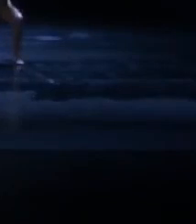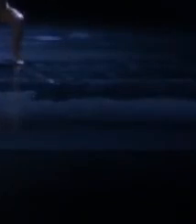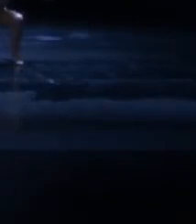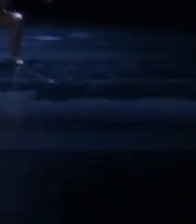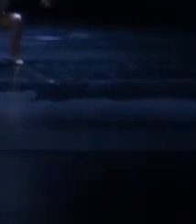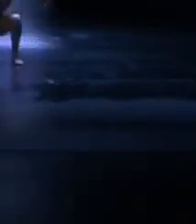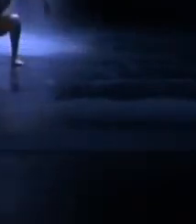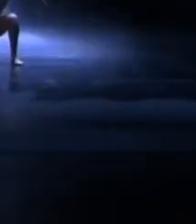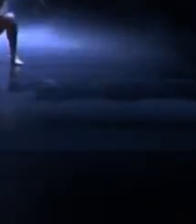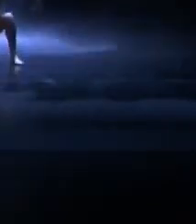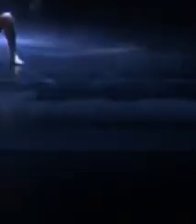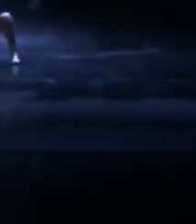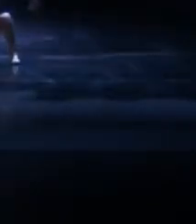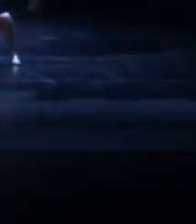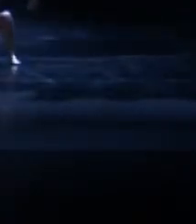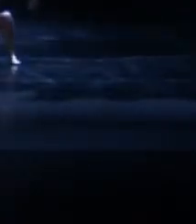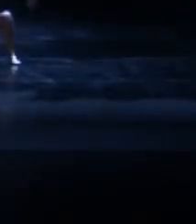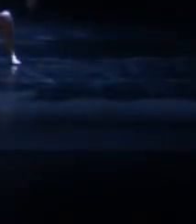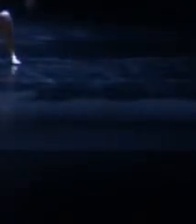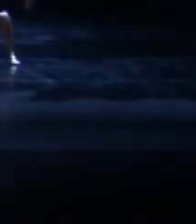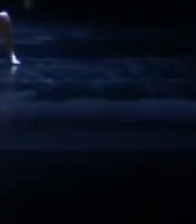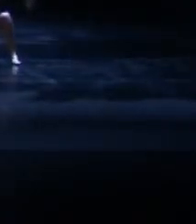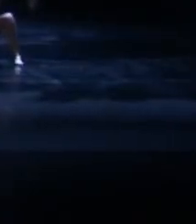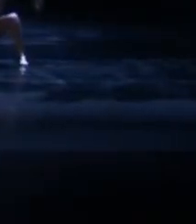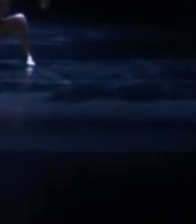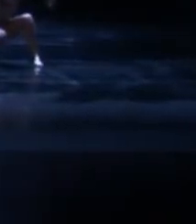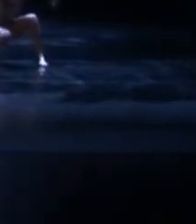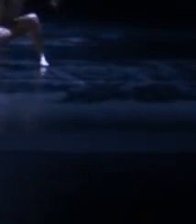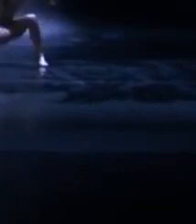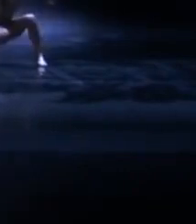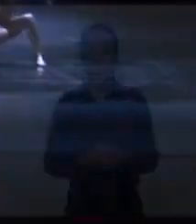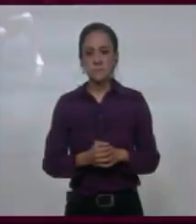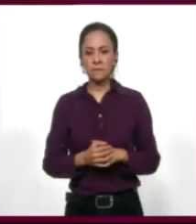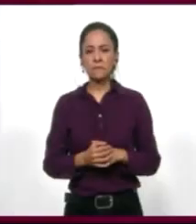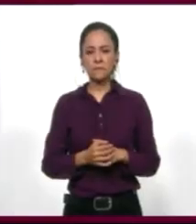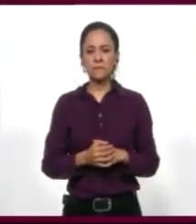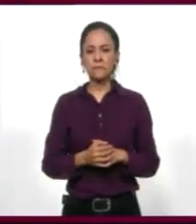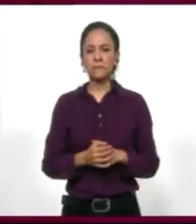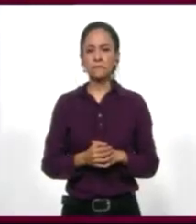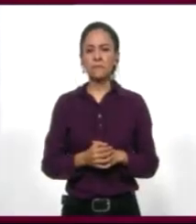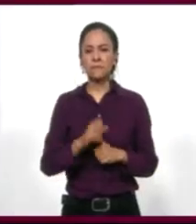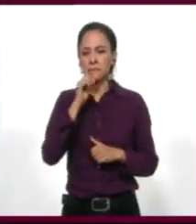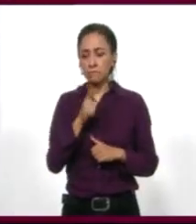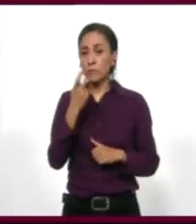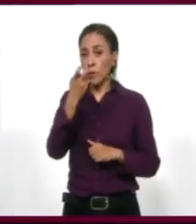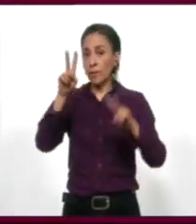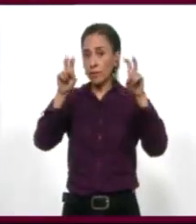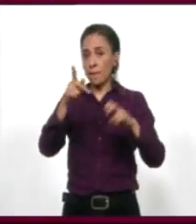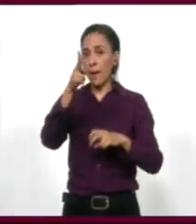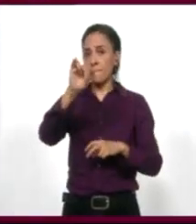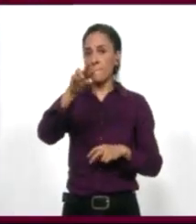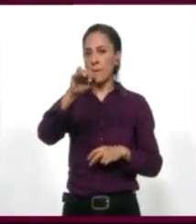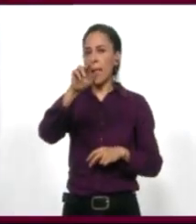El agua en el escenario es la promesa de lo imprevisto. Sin embargo, esta versión de la consagración de la primavera utiliza el